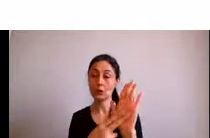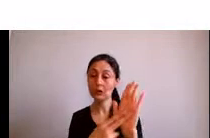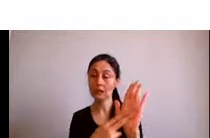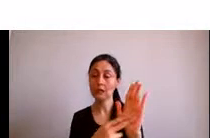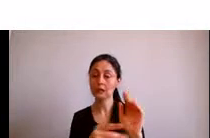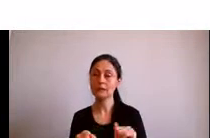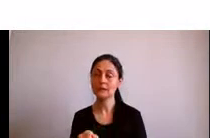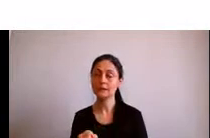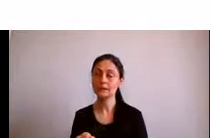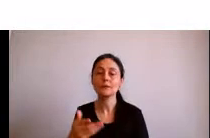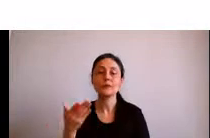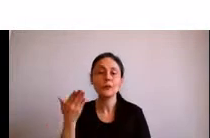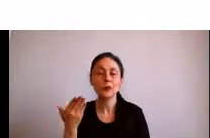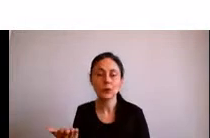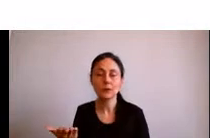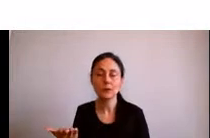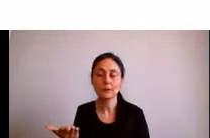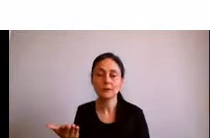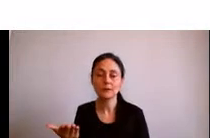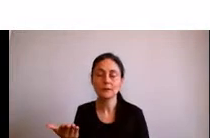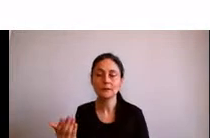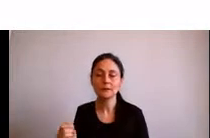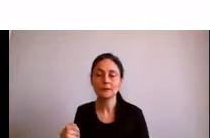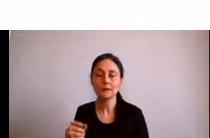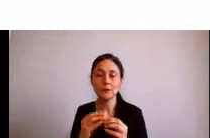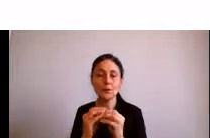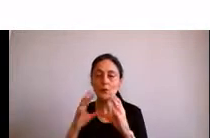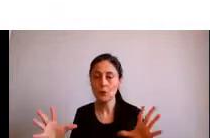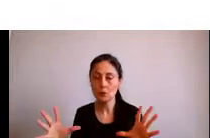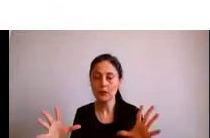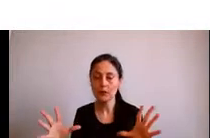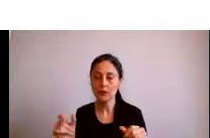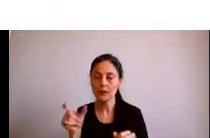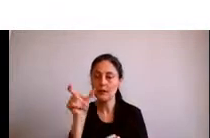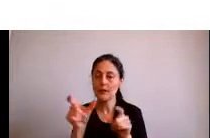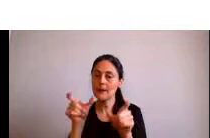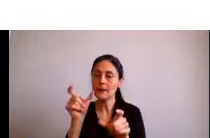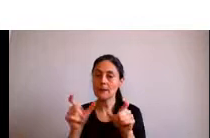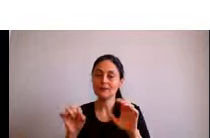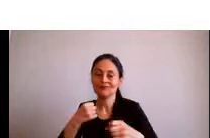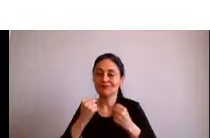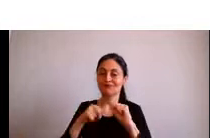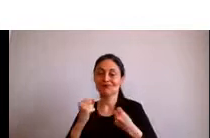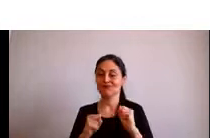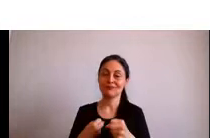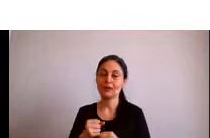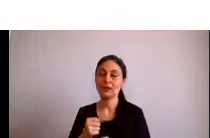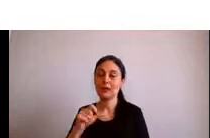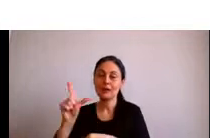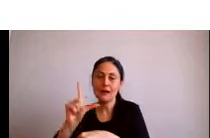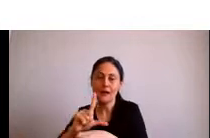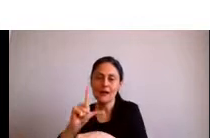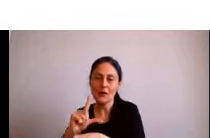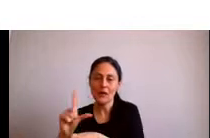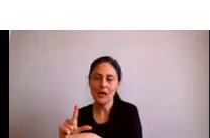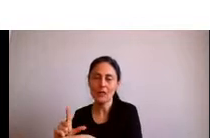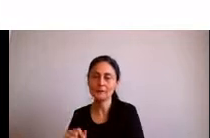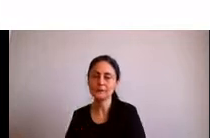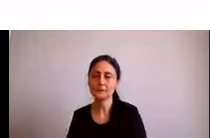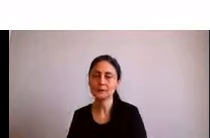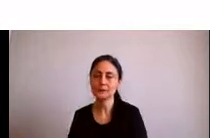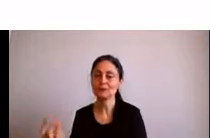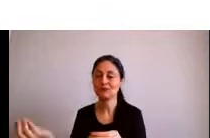Hoy día hay una gran cantidad de personas con un estrés laboral, una alta carga laboral. eh, Dentro de ellos,